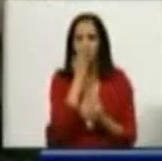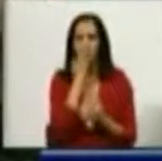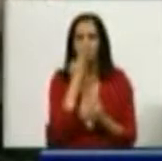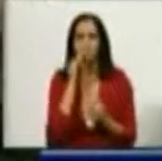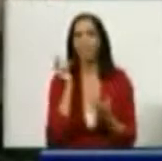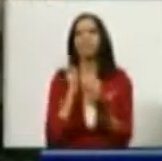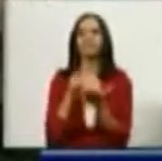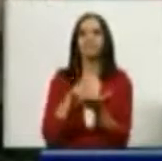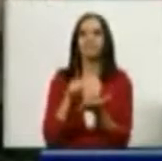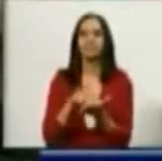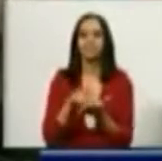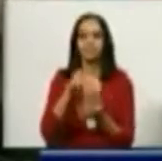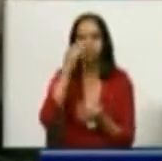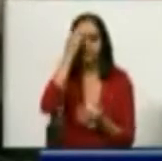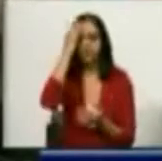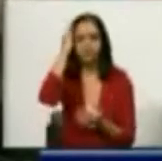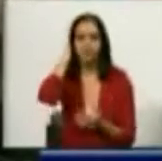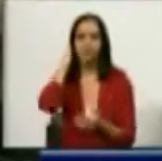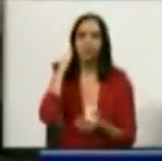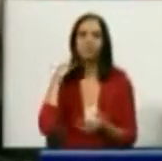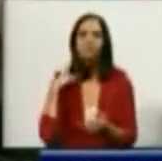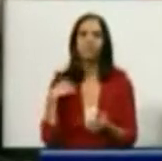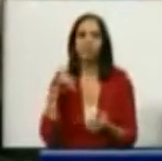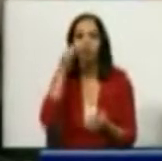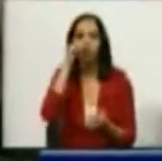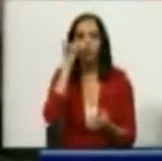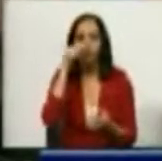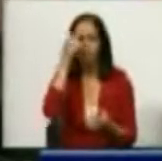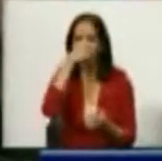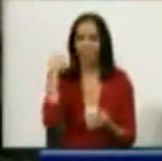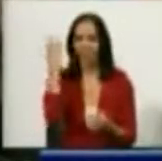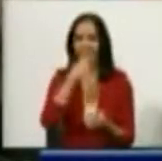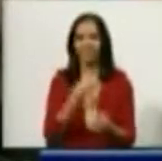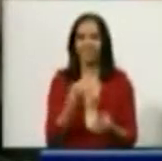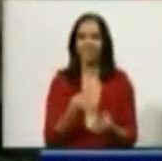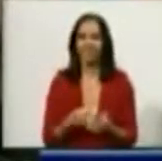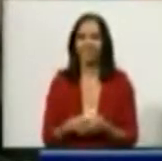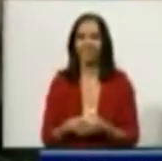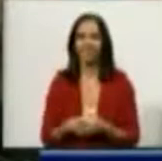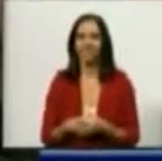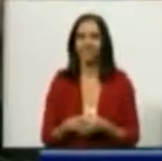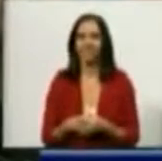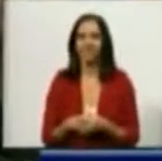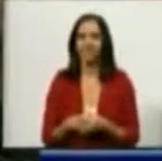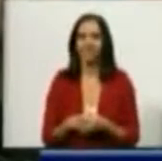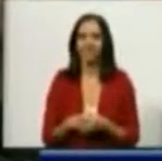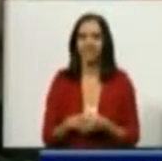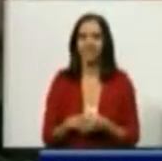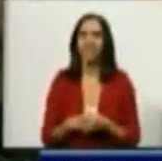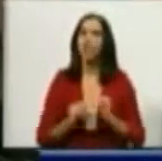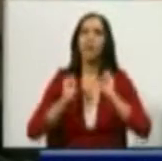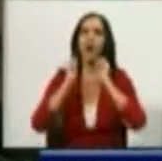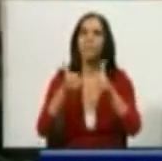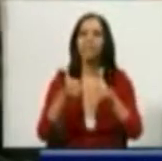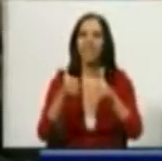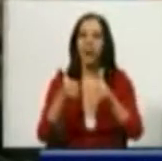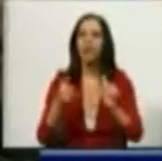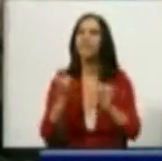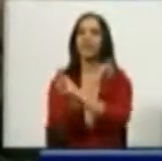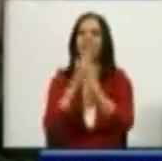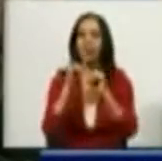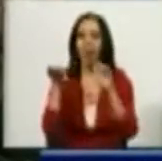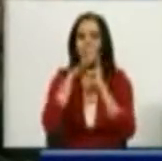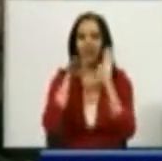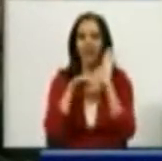consecuente no lo enfoque porque lo rayan los rayan y como comenzamos vamos a terminar